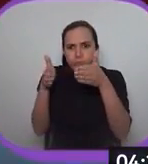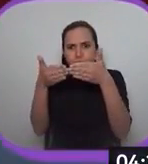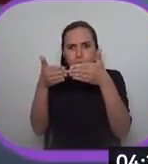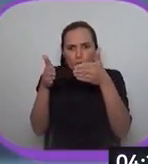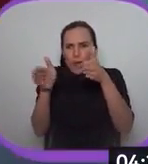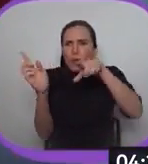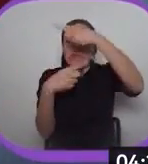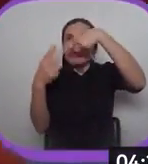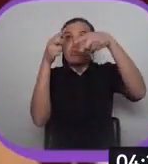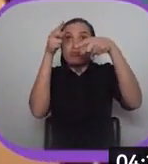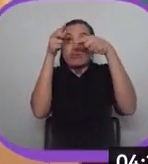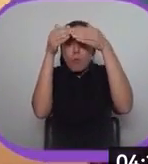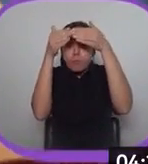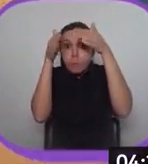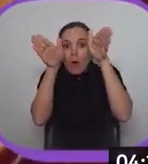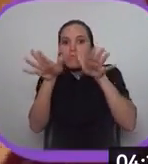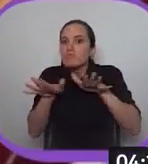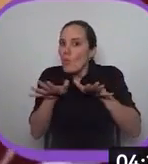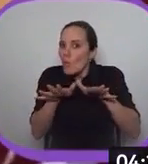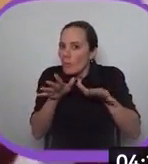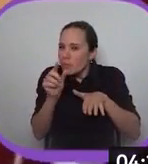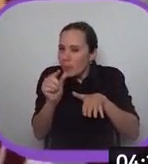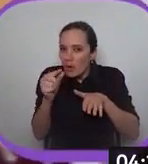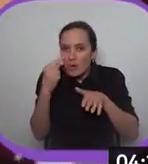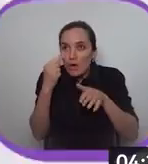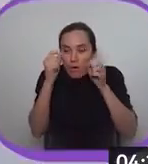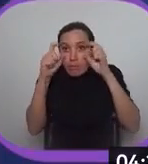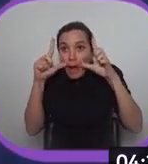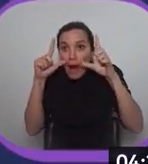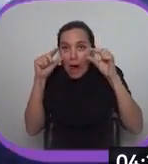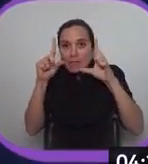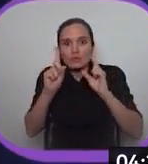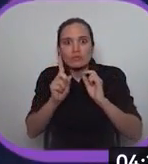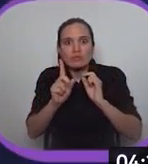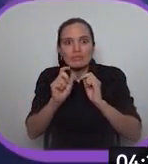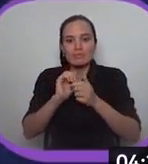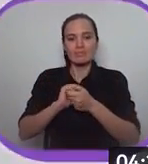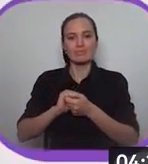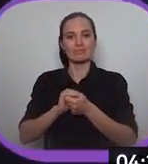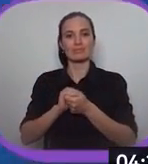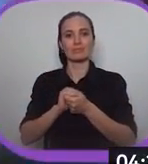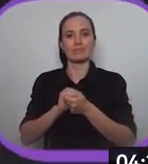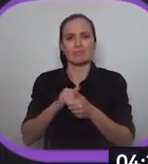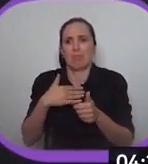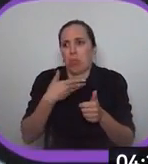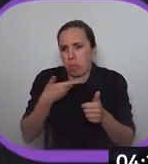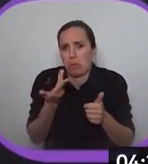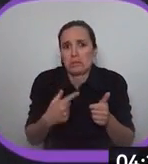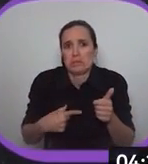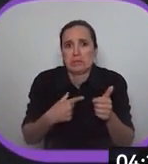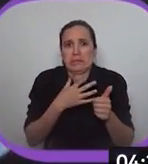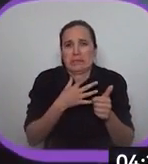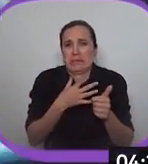El portal se va a abrir en lo alto del torbellino, pero solo por un breve momento. ¡Abran bien los ojos y no parpadeen! ¡Qué